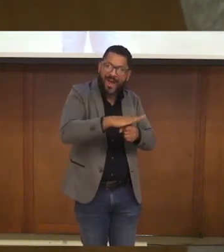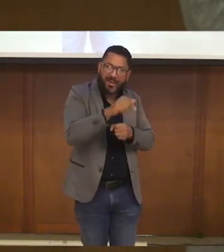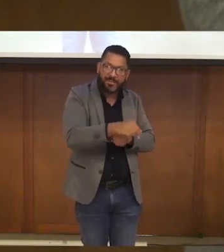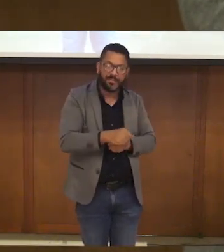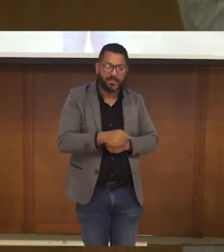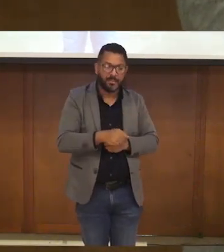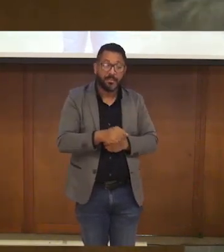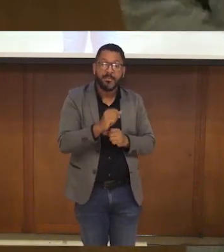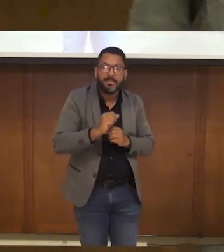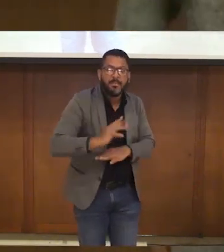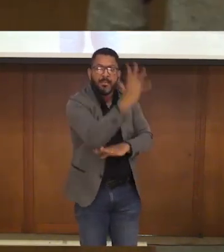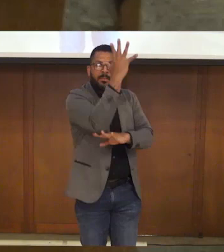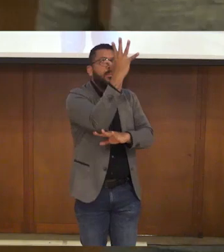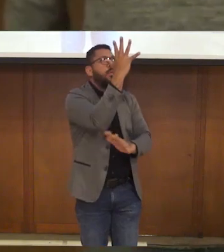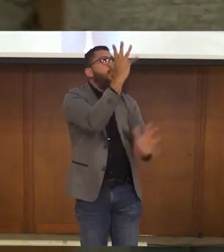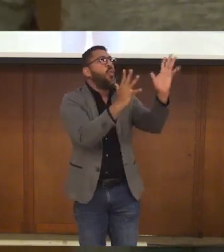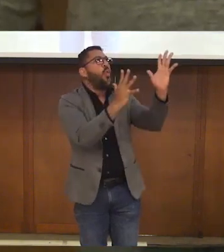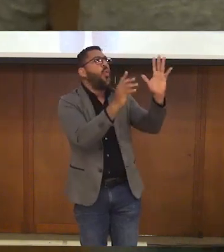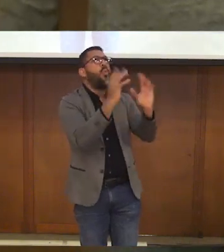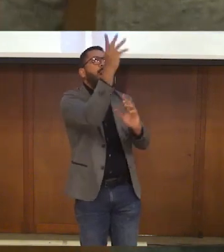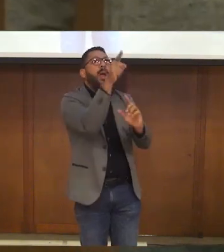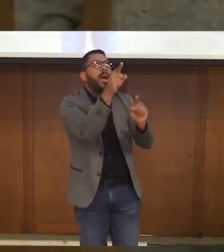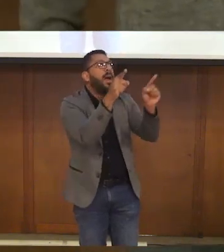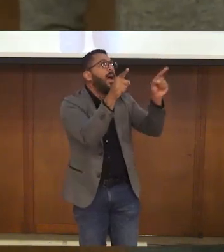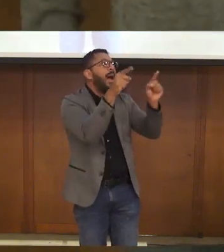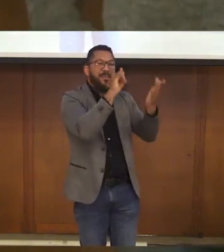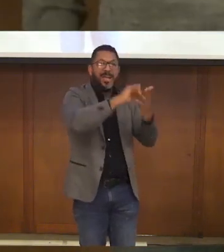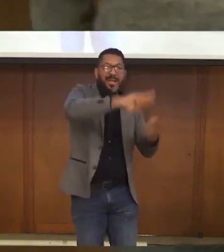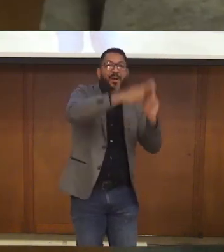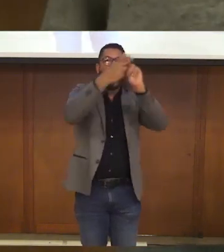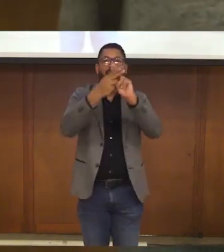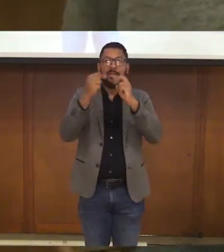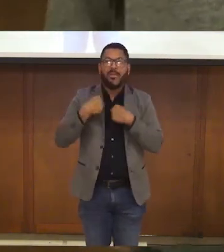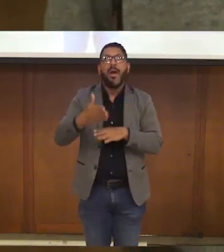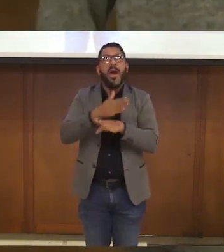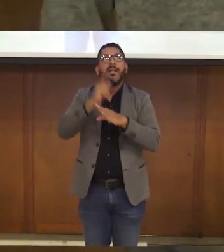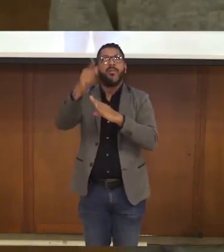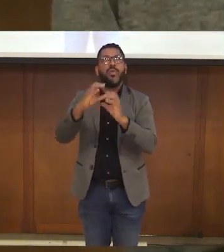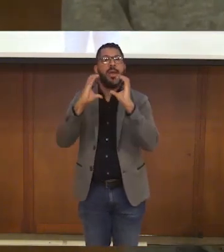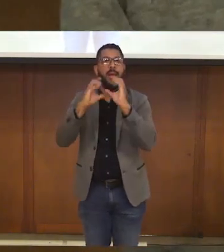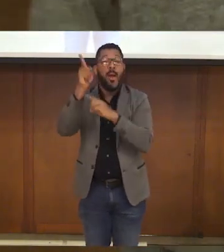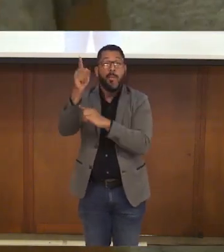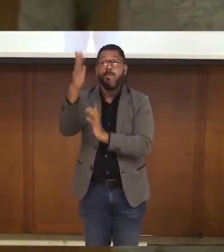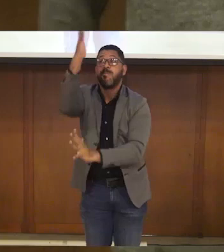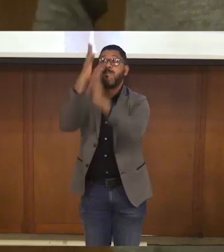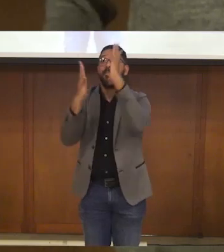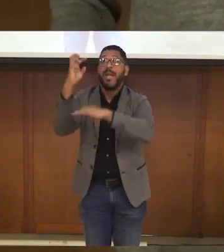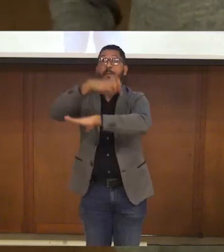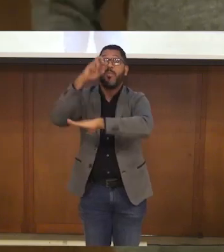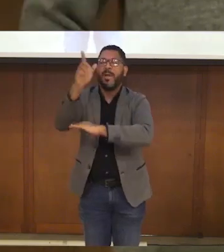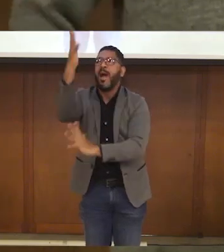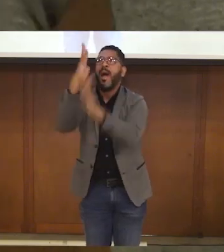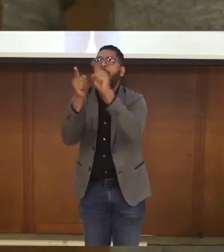región tan bonita, en ese barrio, había unos almendrones y yo dije, estos son los almendros de la selva. O sea, estos son los almendros que yo vi en el Caquetá, que